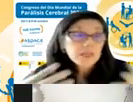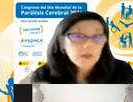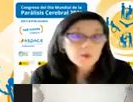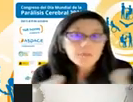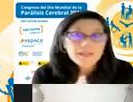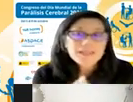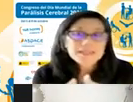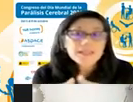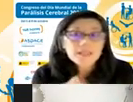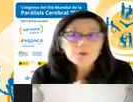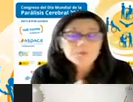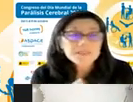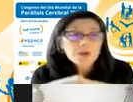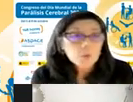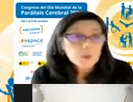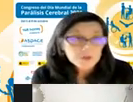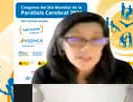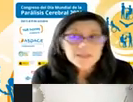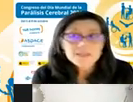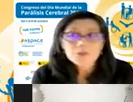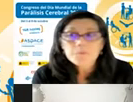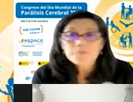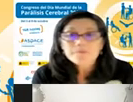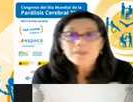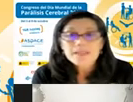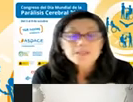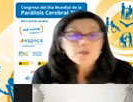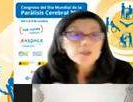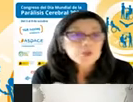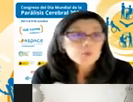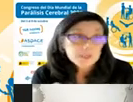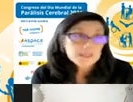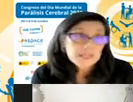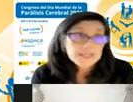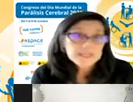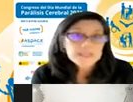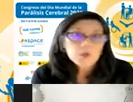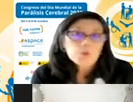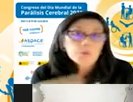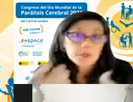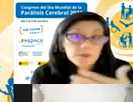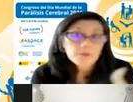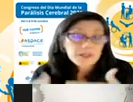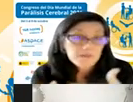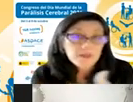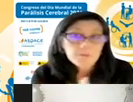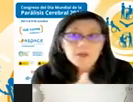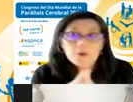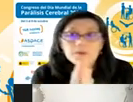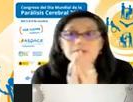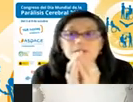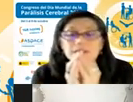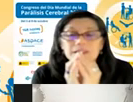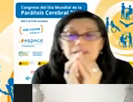de lo que ahora parece que se hacen eco, más aún cuando se ha visto en situaciones como de crisis, como por ejemplo la derivada por